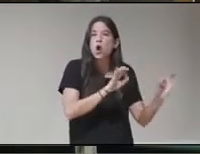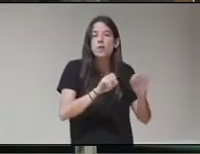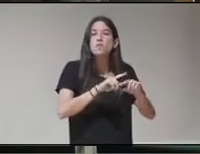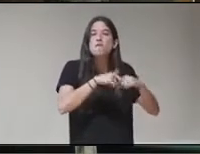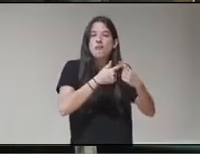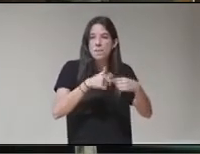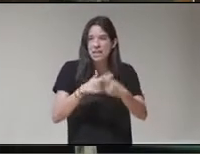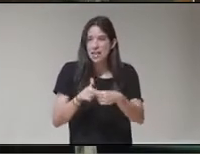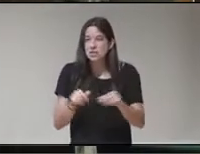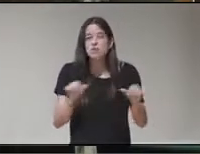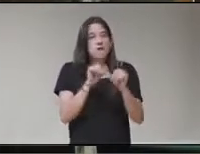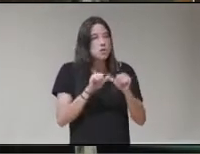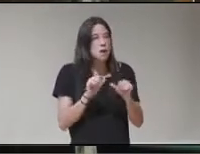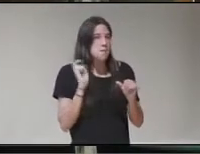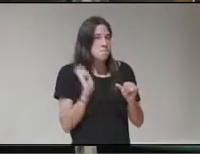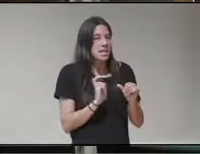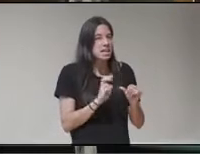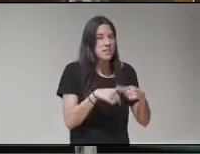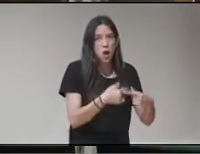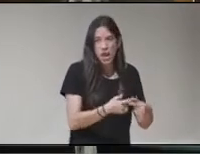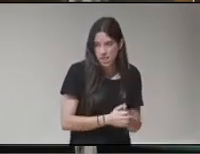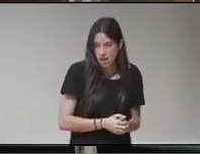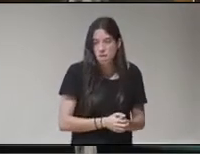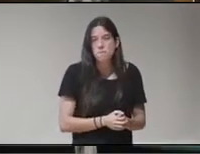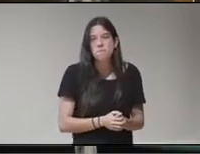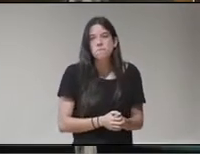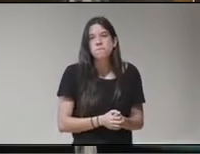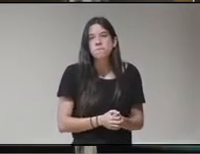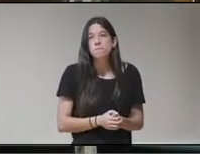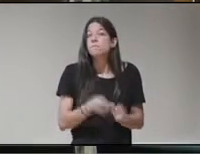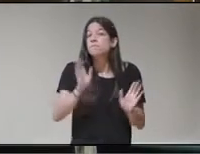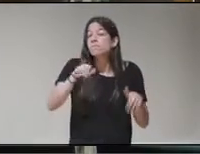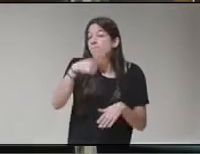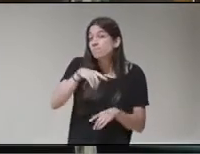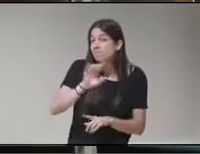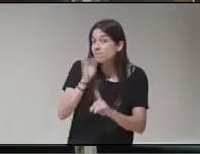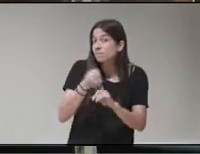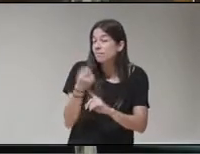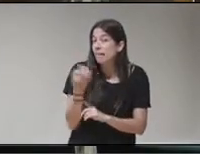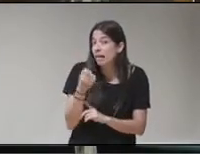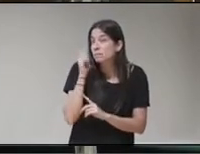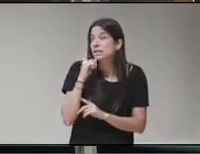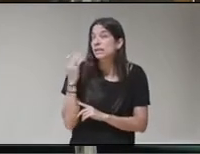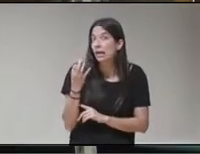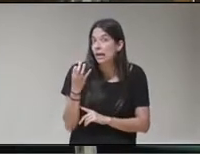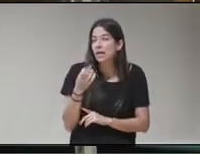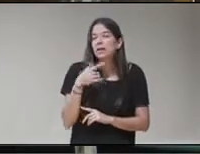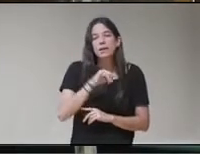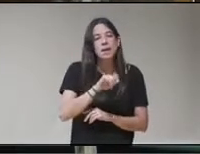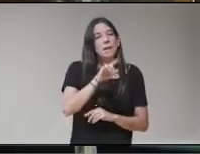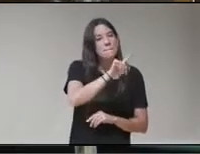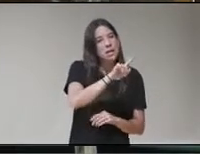filogenética. Y se encontraron con que había